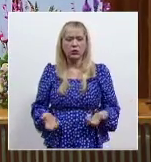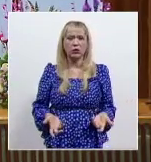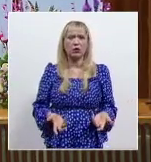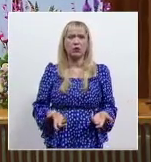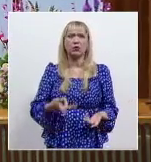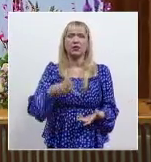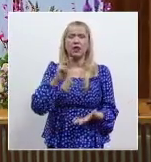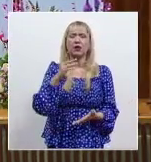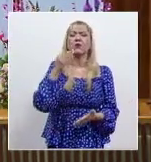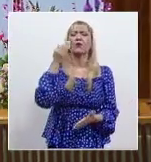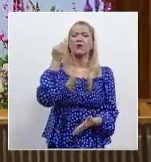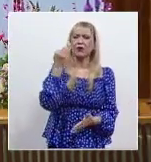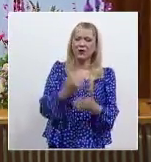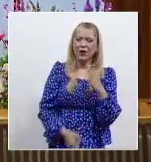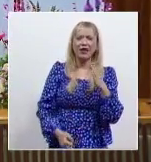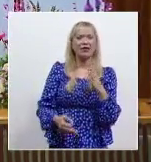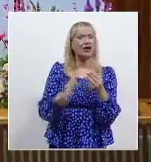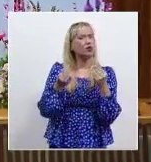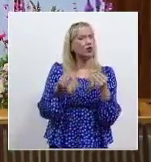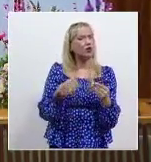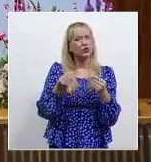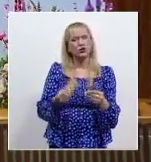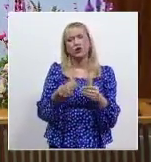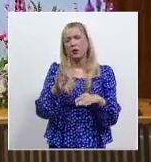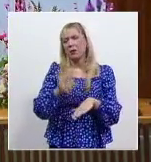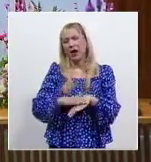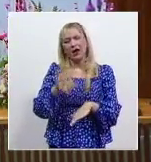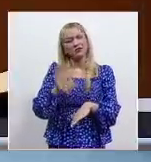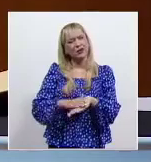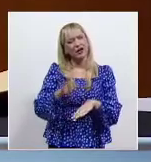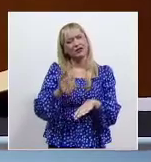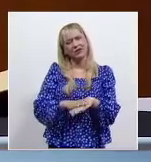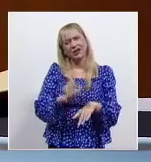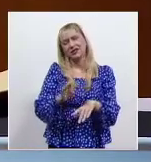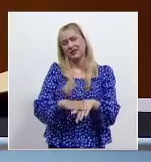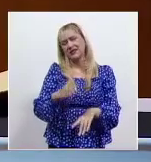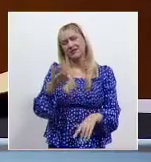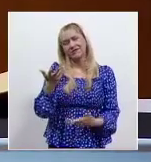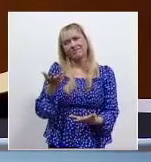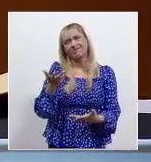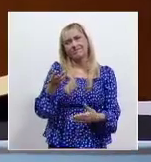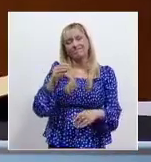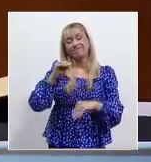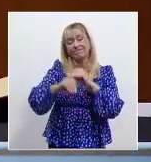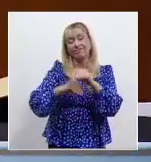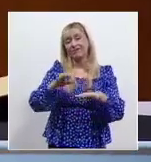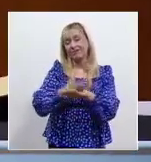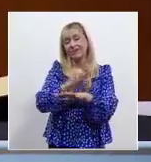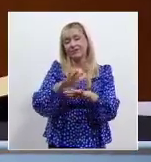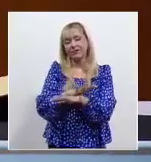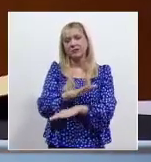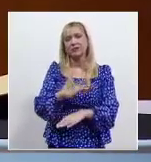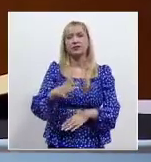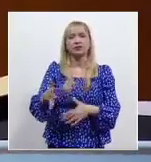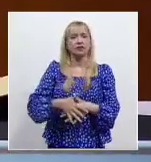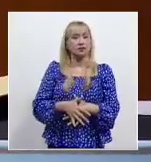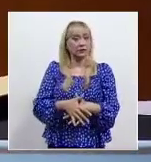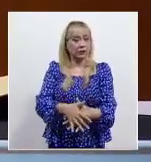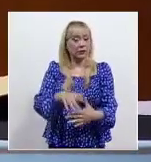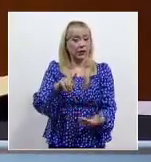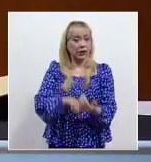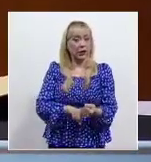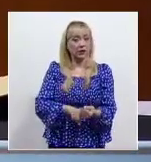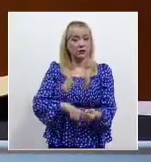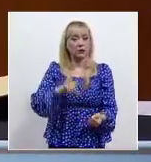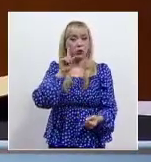falta y hay un camino muy, muy, muy largo que recorrer. Es innegable que la maternidad en prisión